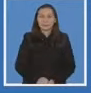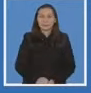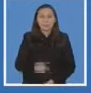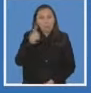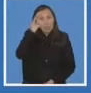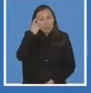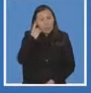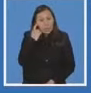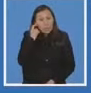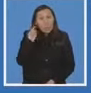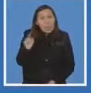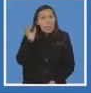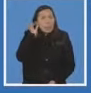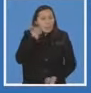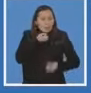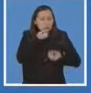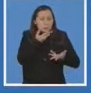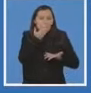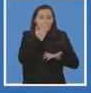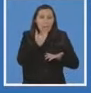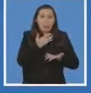Creo que ella lo expresa mucho mejor